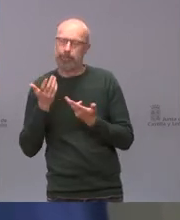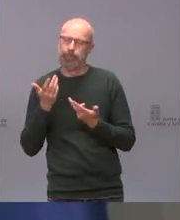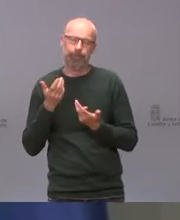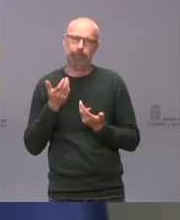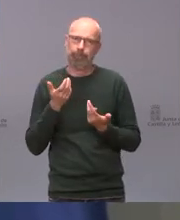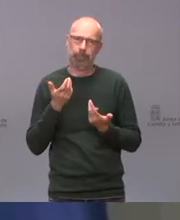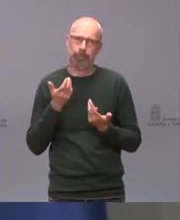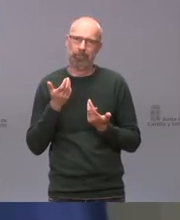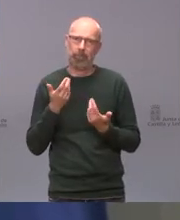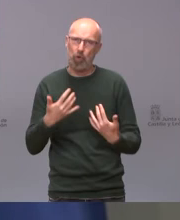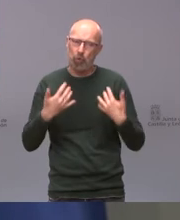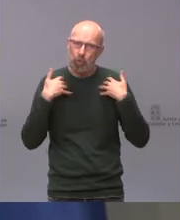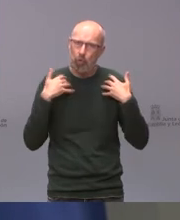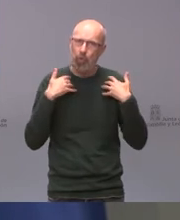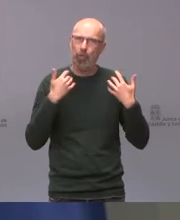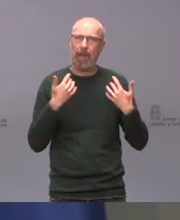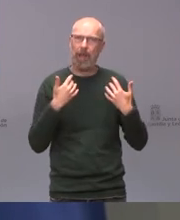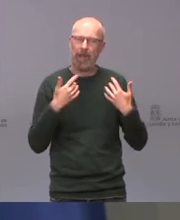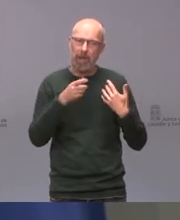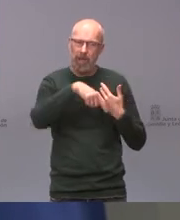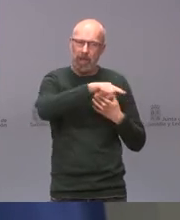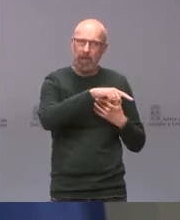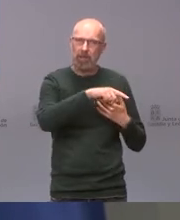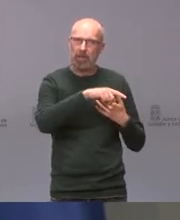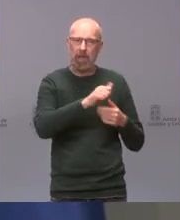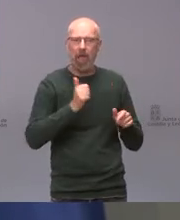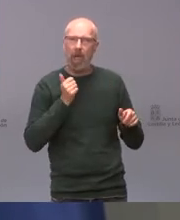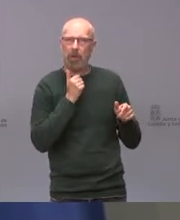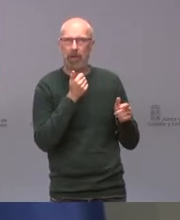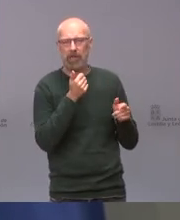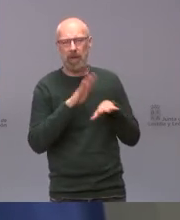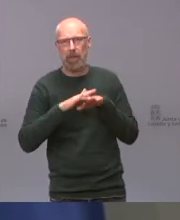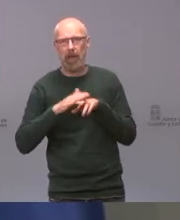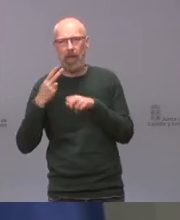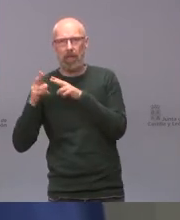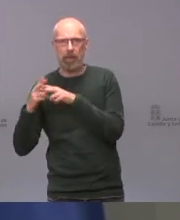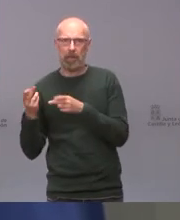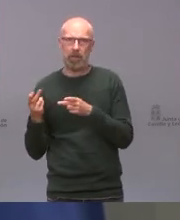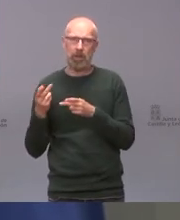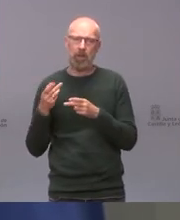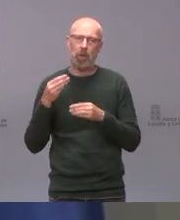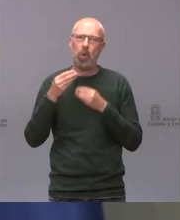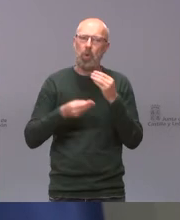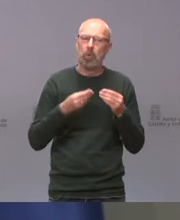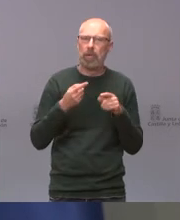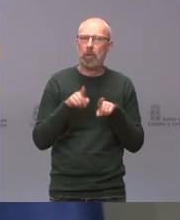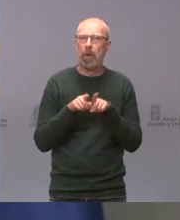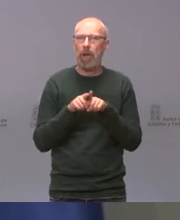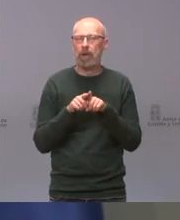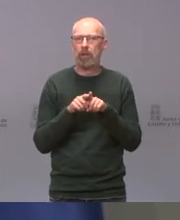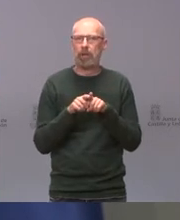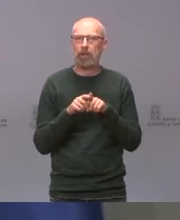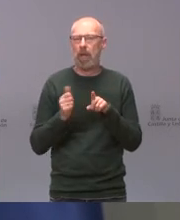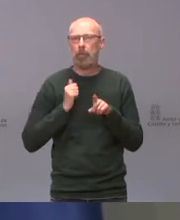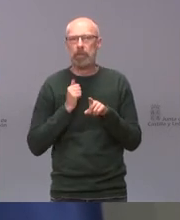el sufrimiento de una manera distinta aquí que en Castilla-La Mancha, o aquí que en Madrid, o